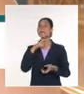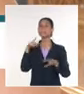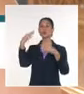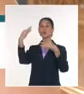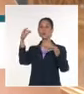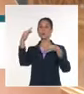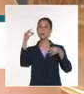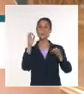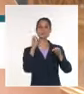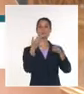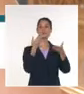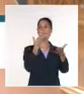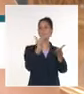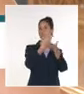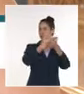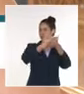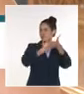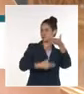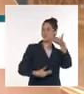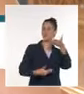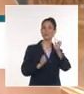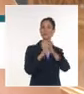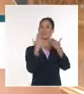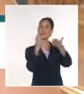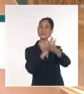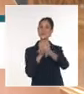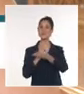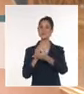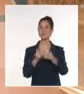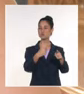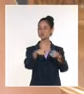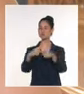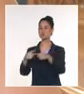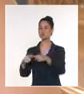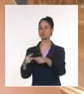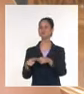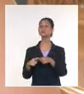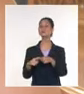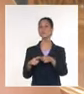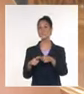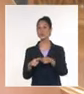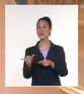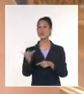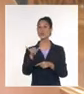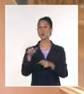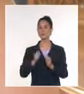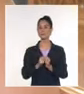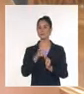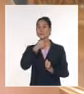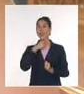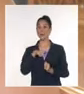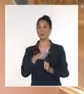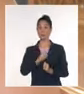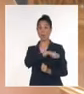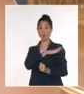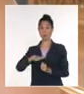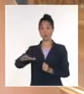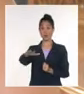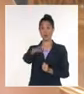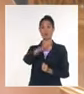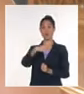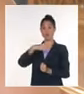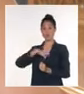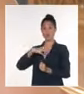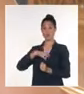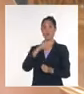en qué lugar de Cuba estaban. Pero hay otro grupo de tesoros que están en manos de las personas, guardados